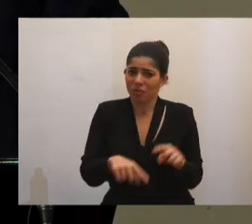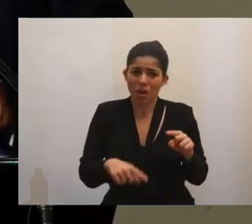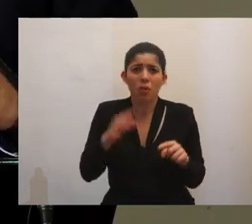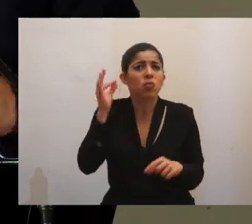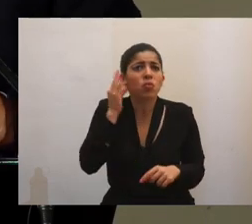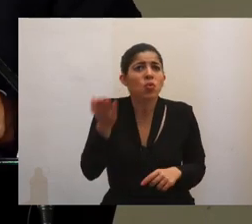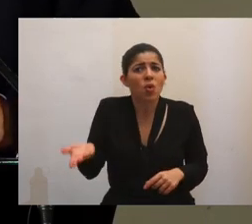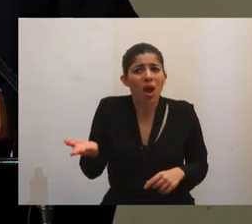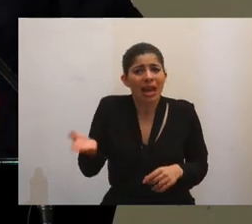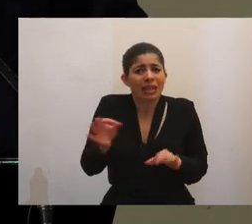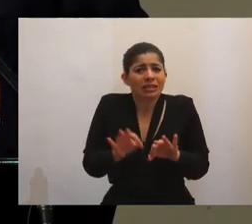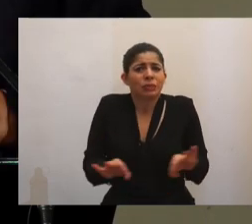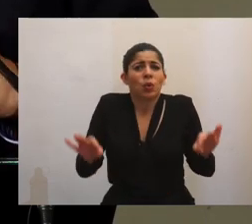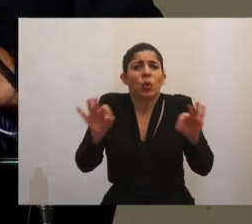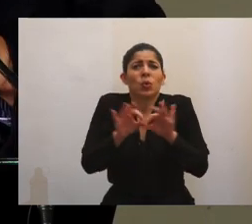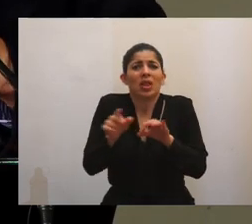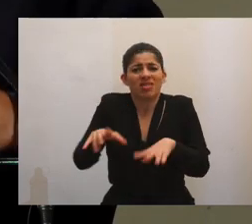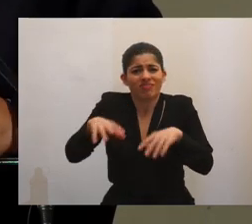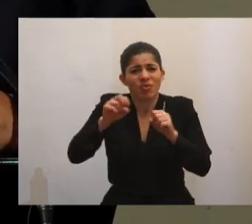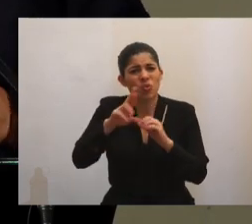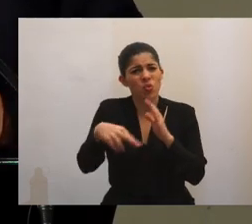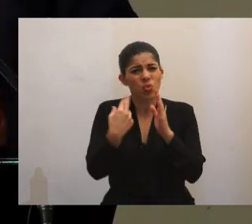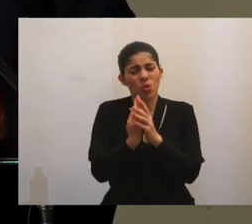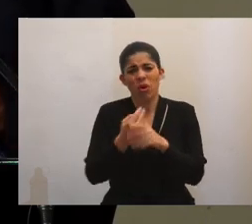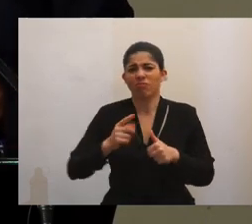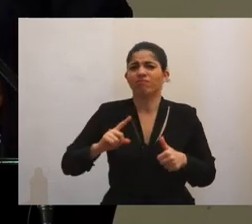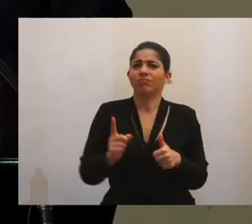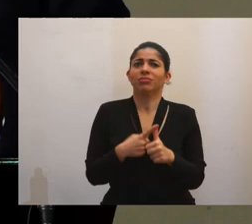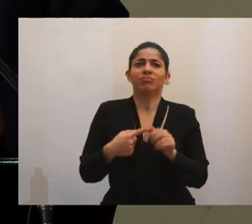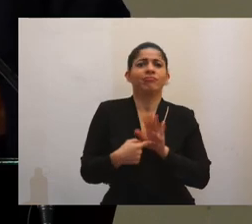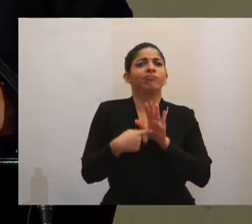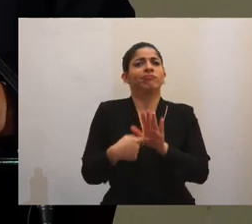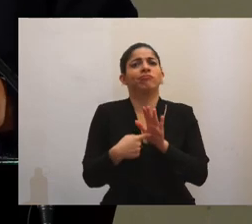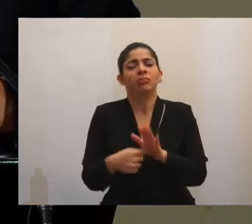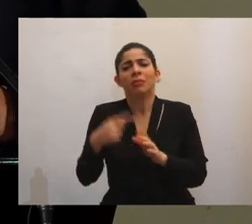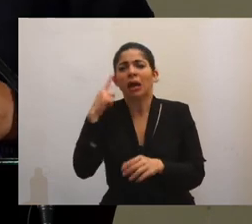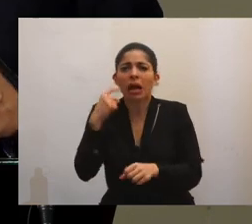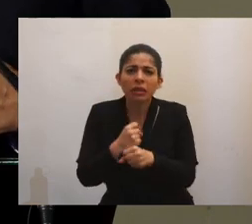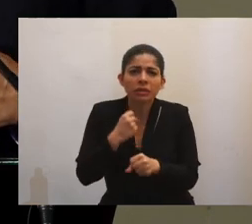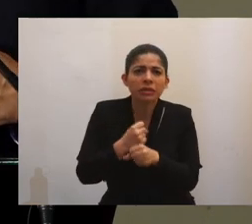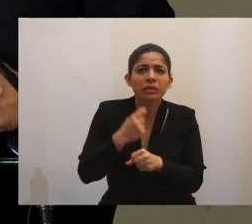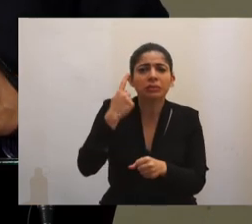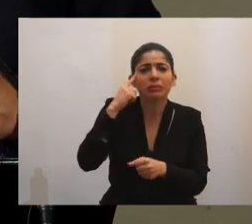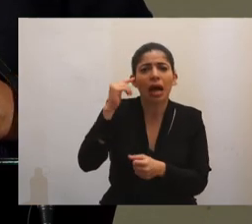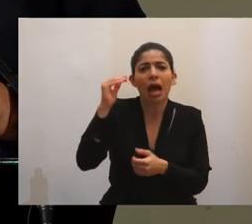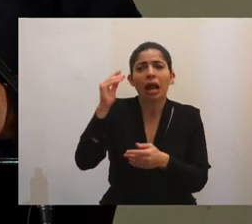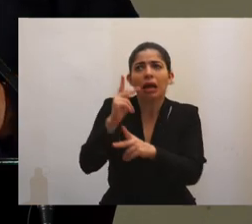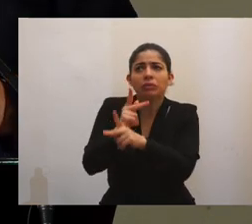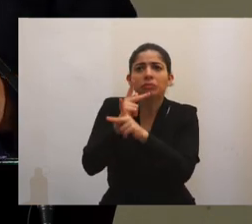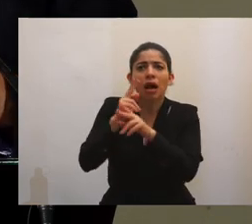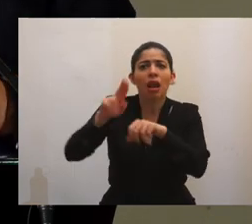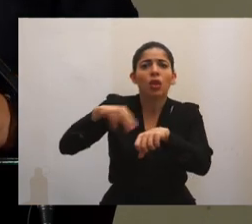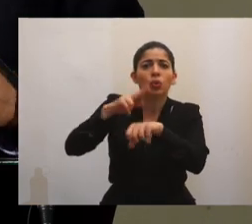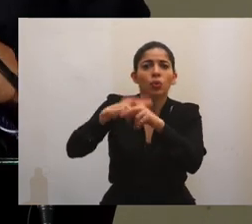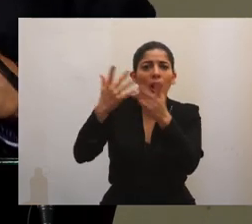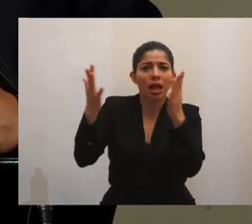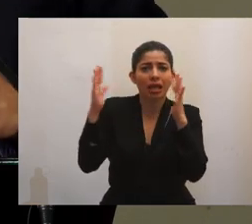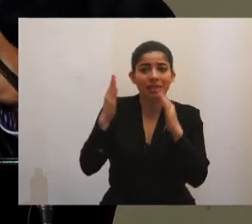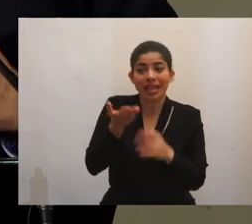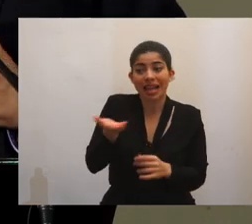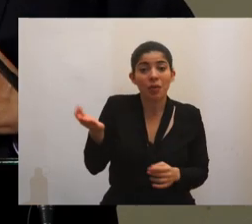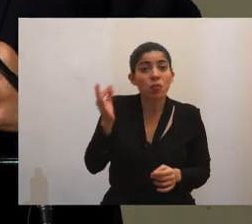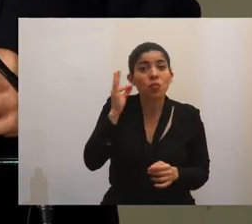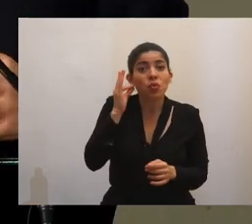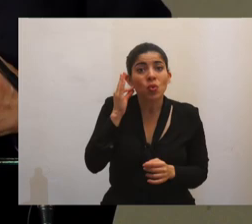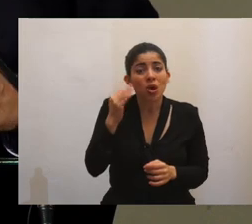mujeres son agentes esenciales y juegan un papel protagónico en la reducción de la pérdida de la naturaleza. Ellas